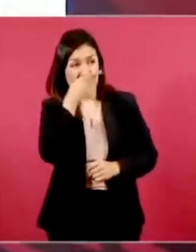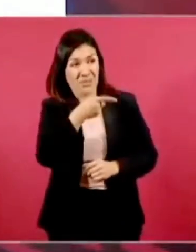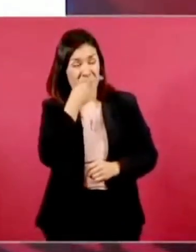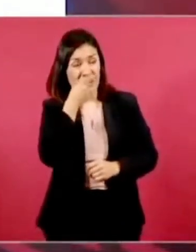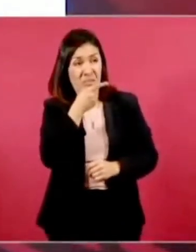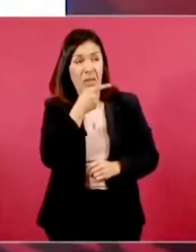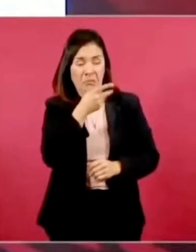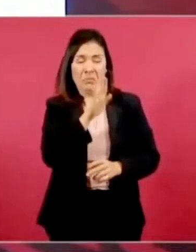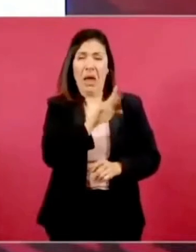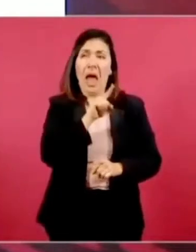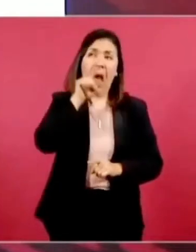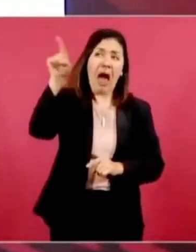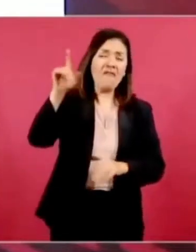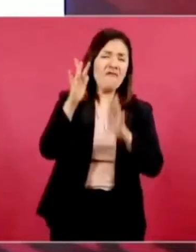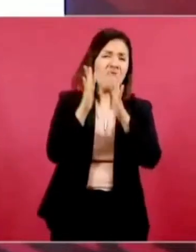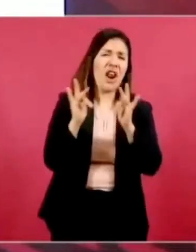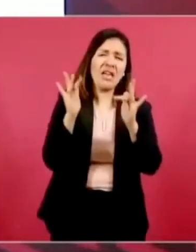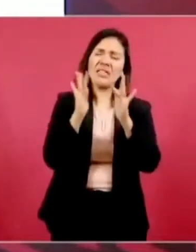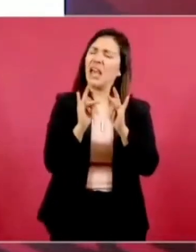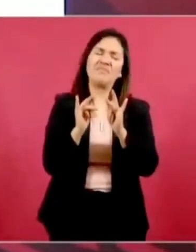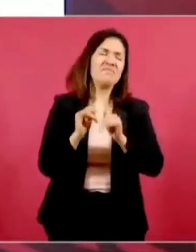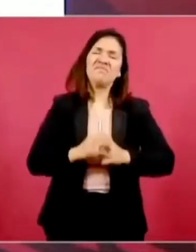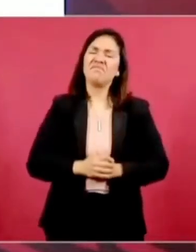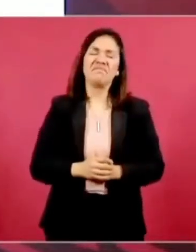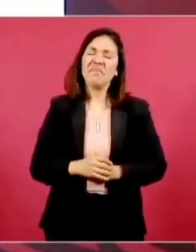nunca se va